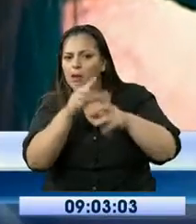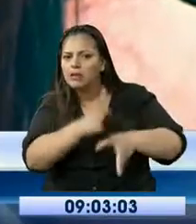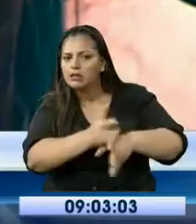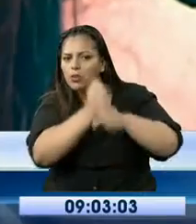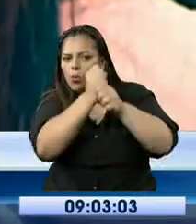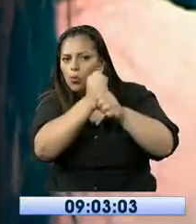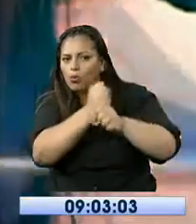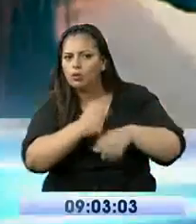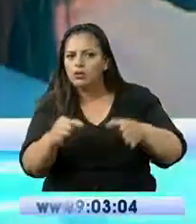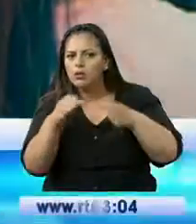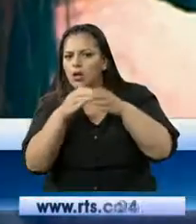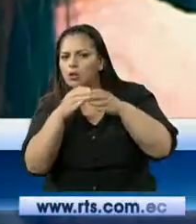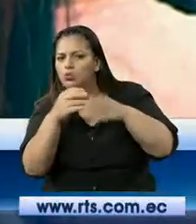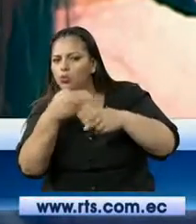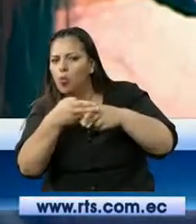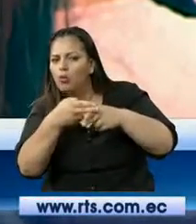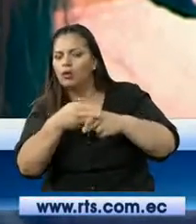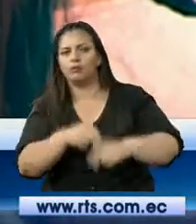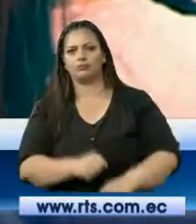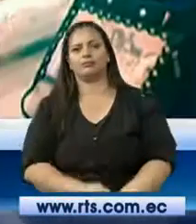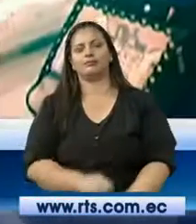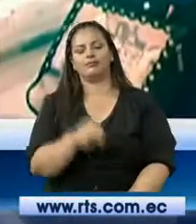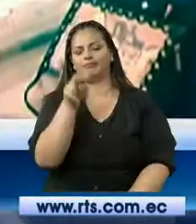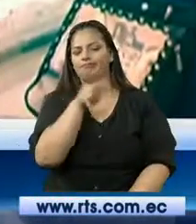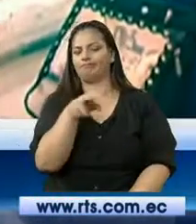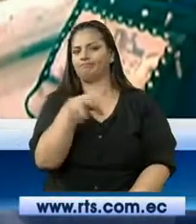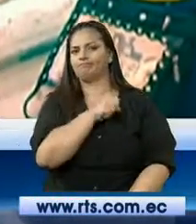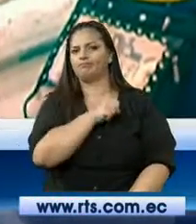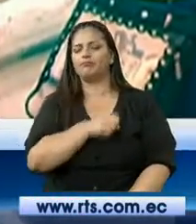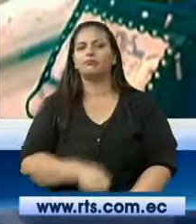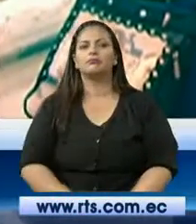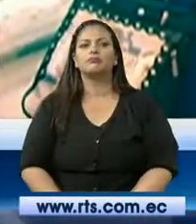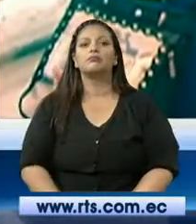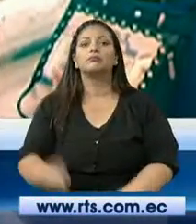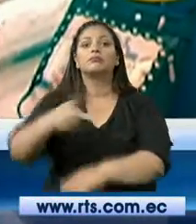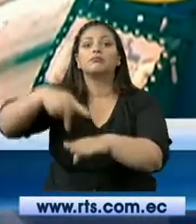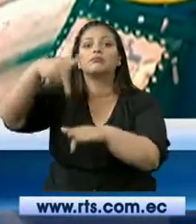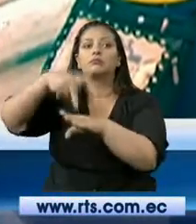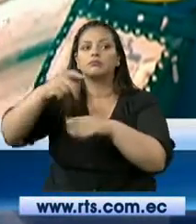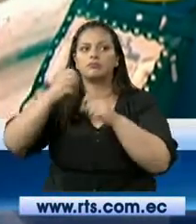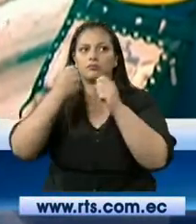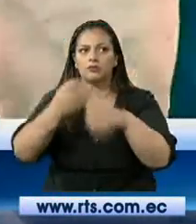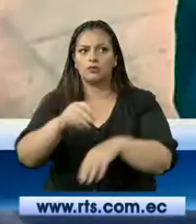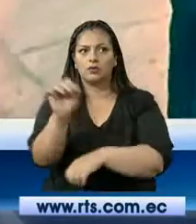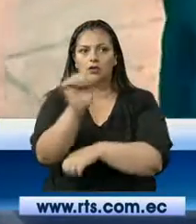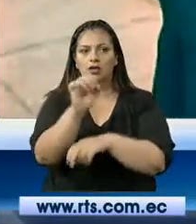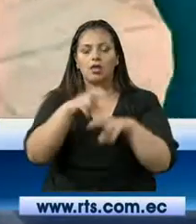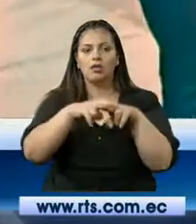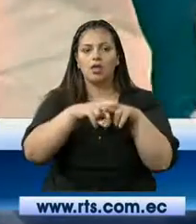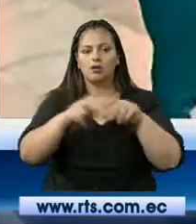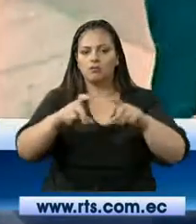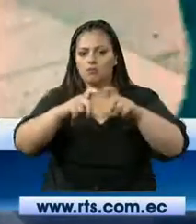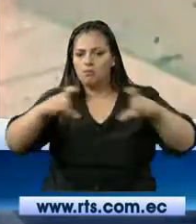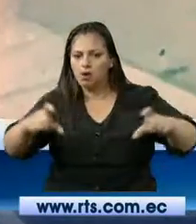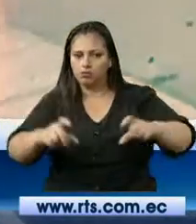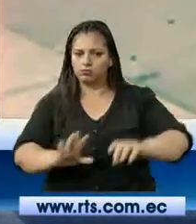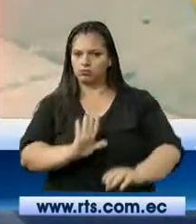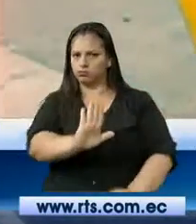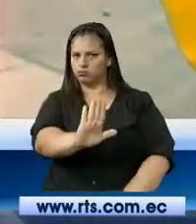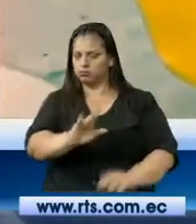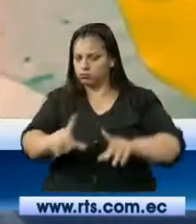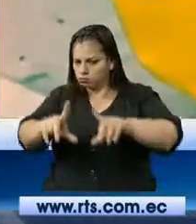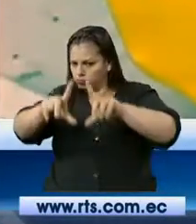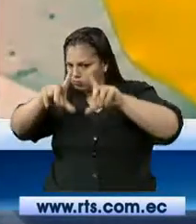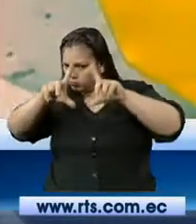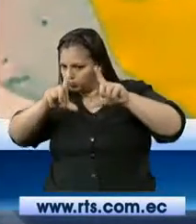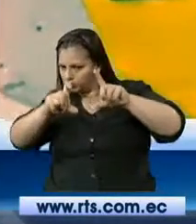experto en seguridad, como medida de protección, es importante tomar foto de la placa del vehículo y preferible no ir solo, sino tratar